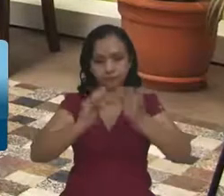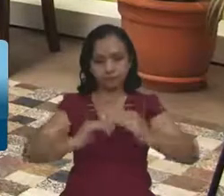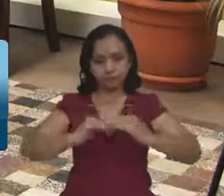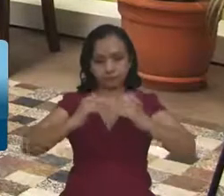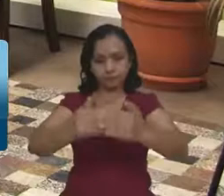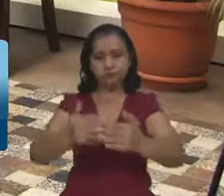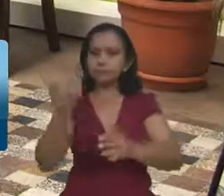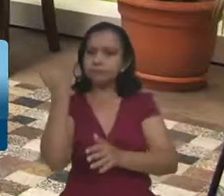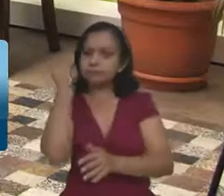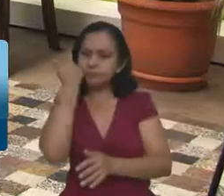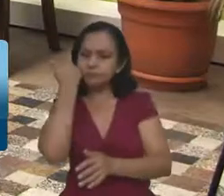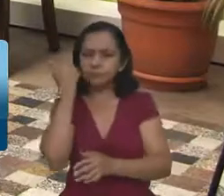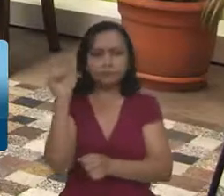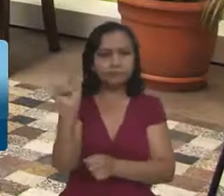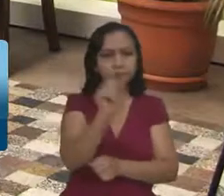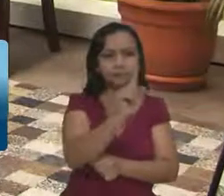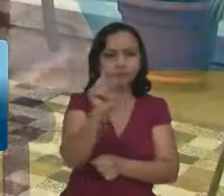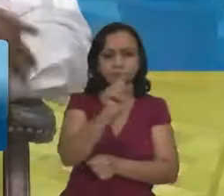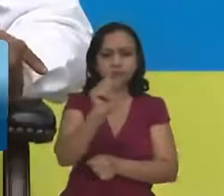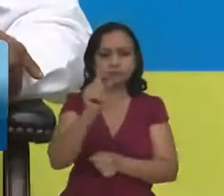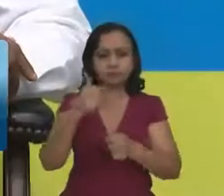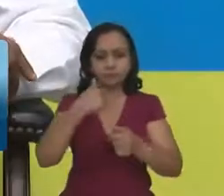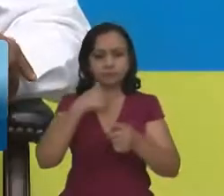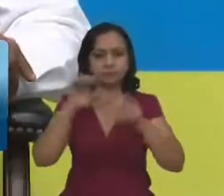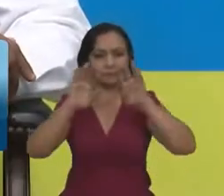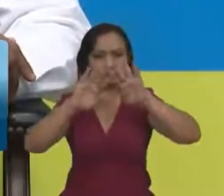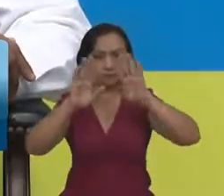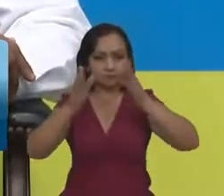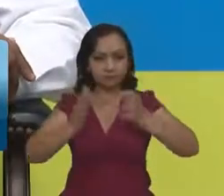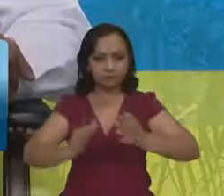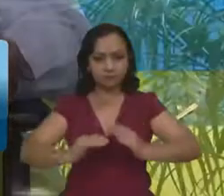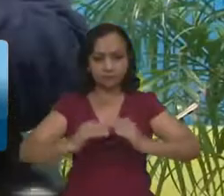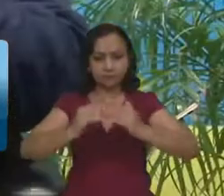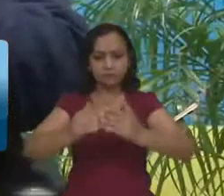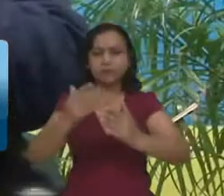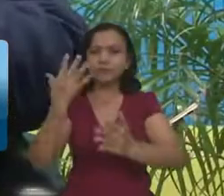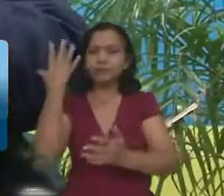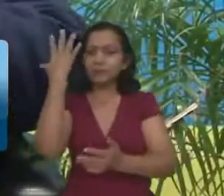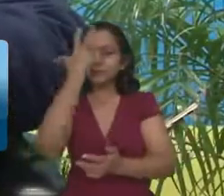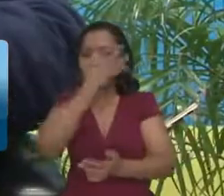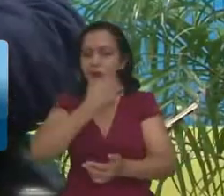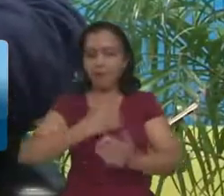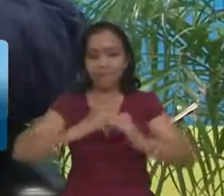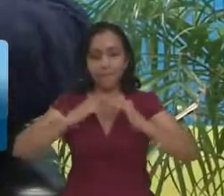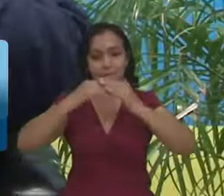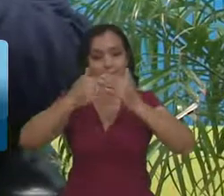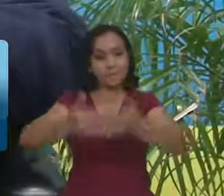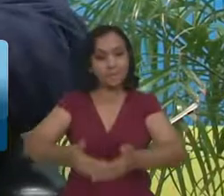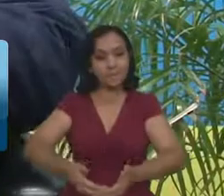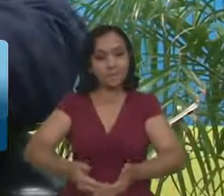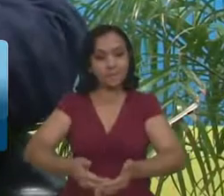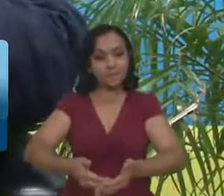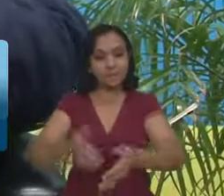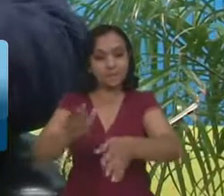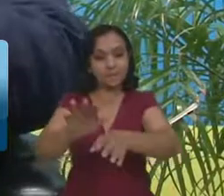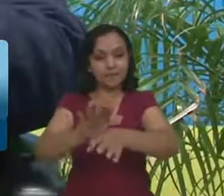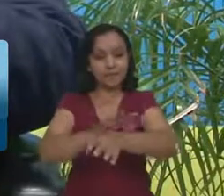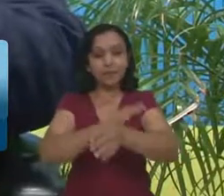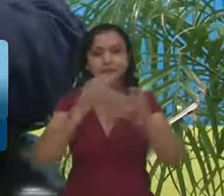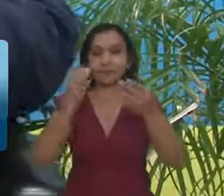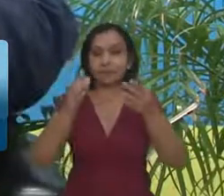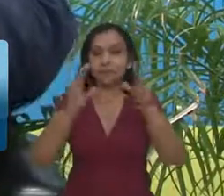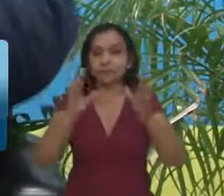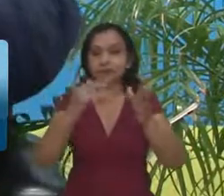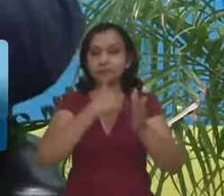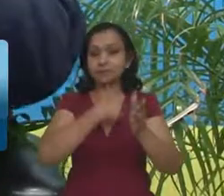sí, solamente, claro, solamente es un estado, pero es tan hermoso el embarazo que a veces ciertas hormonas, ciertos momentos,